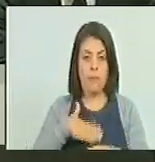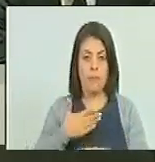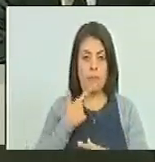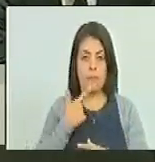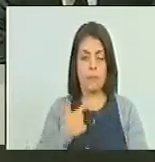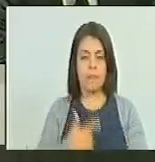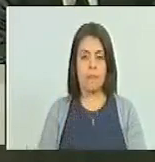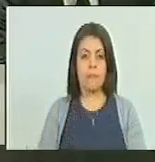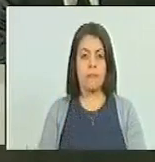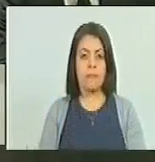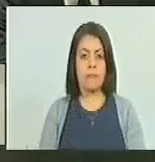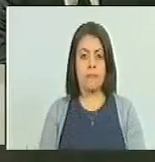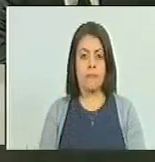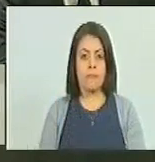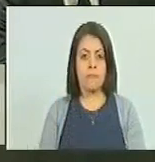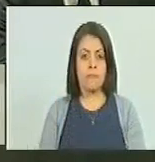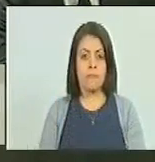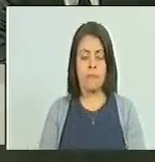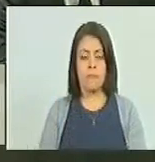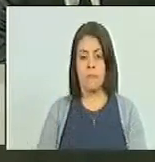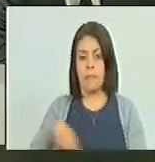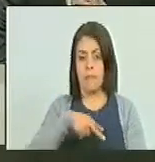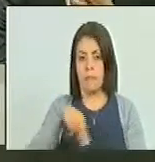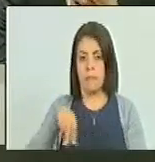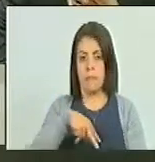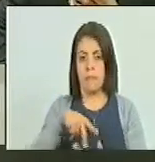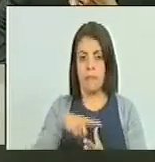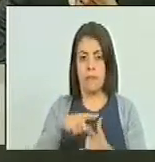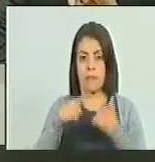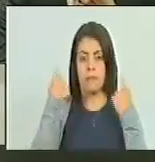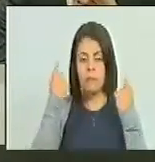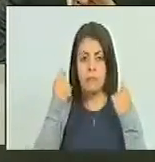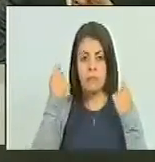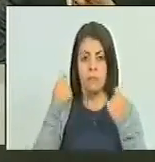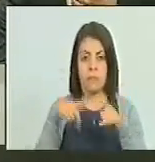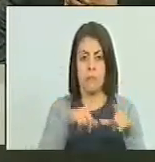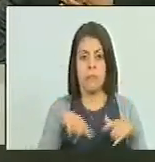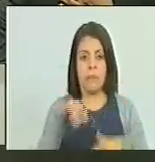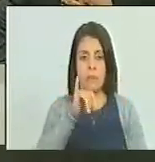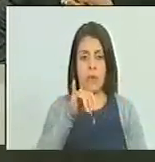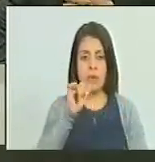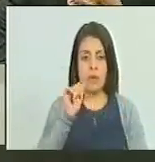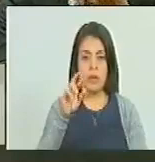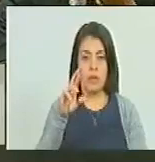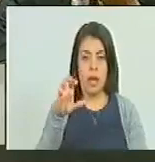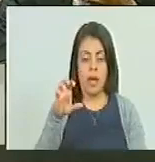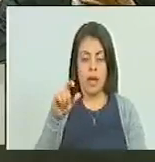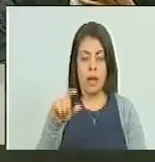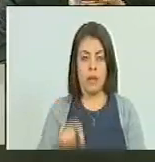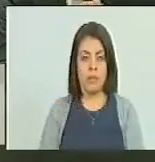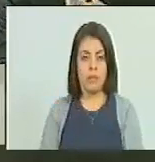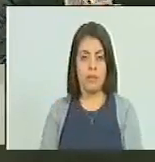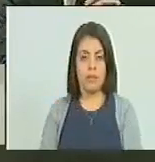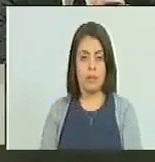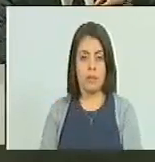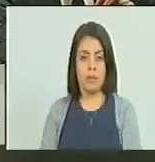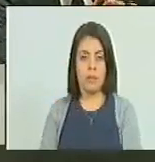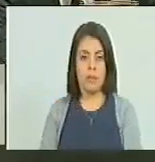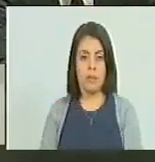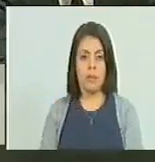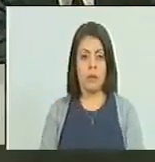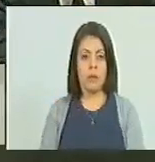que estas danzas que se celebran en la localidad de Yare, San Francisco de Yare, son